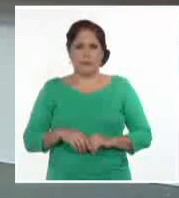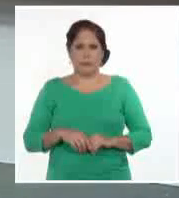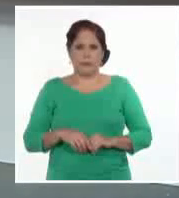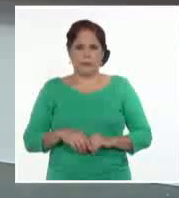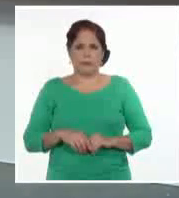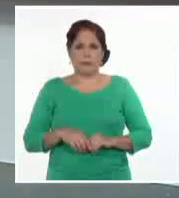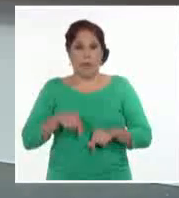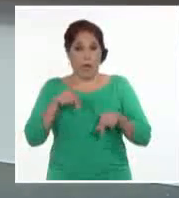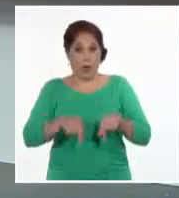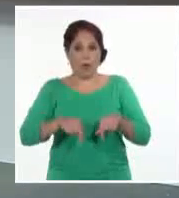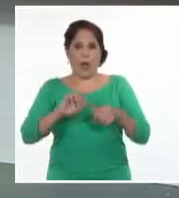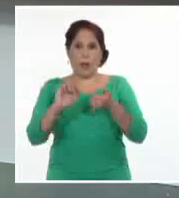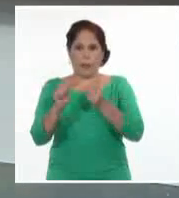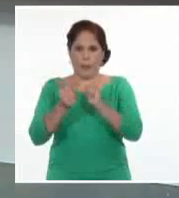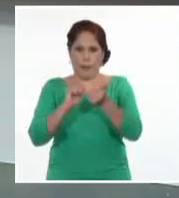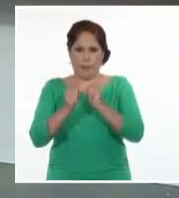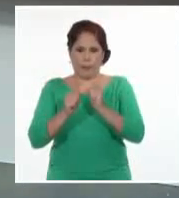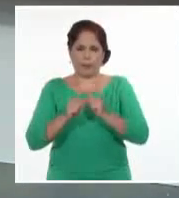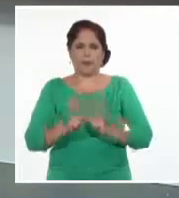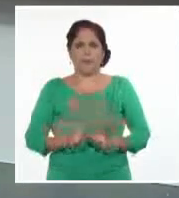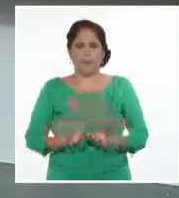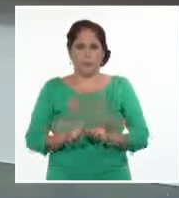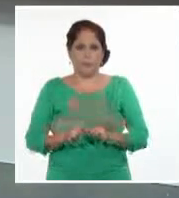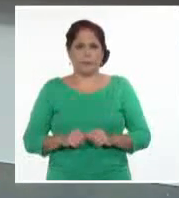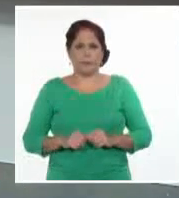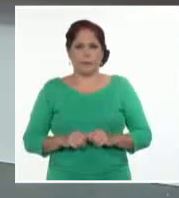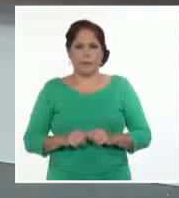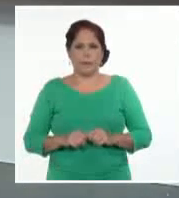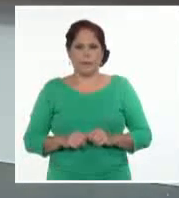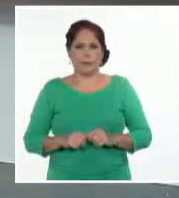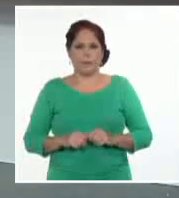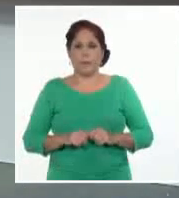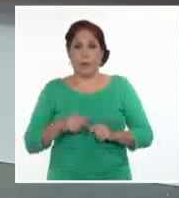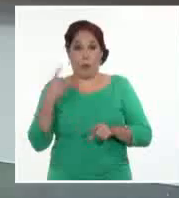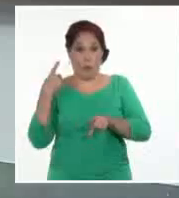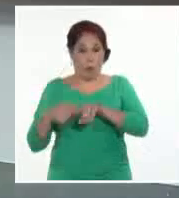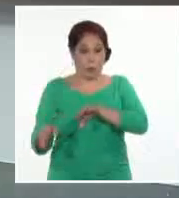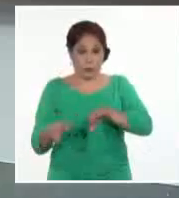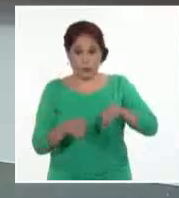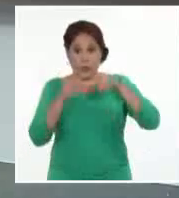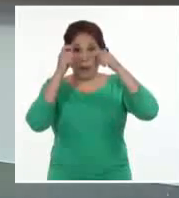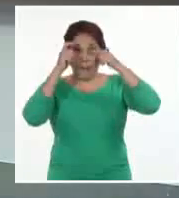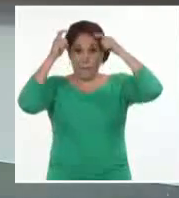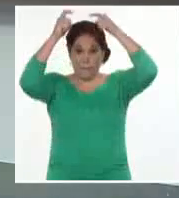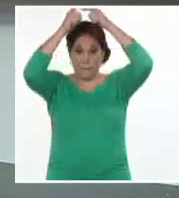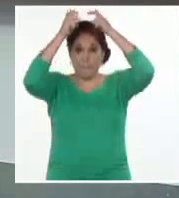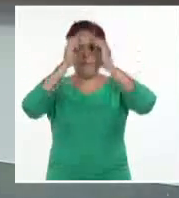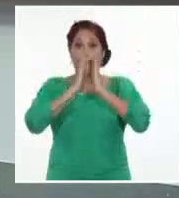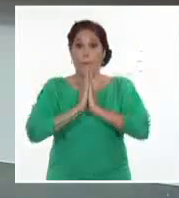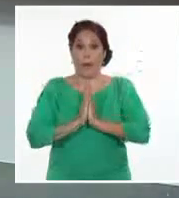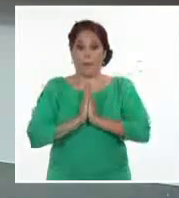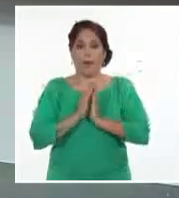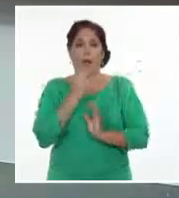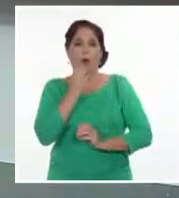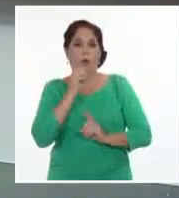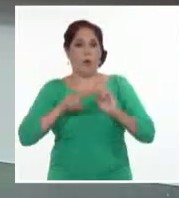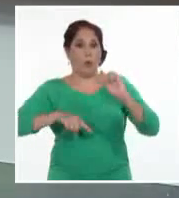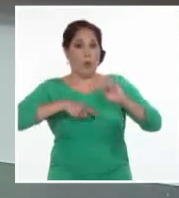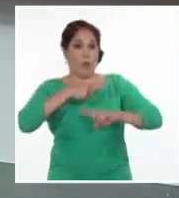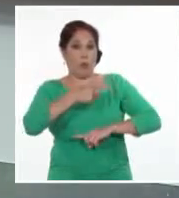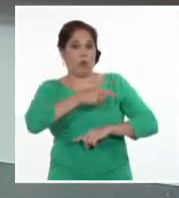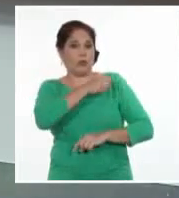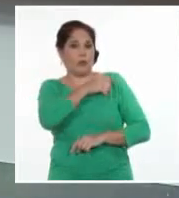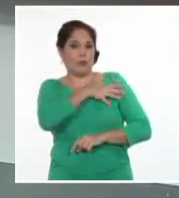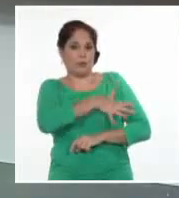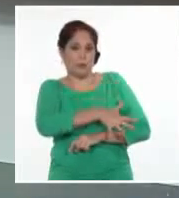Tiempo que dedicamos para repasar la realidad internacional. El Papa Francisco denunció la víspera el ataque de las fuerzas israelíes contra la parroquia latina de la